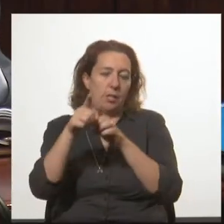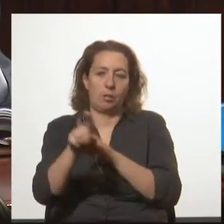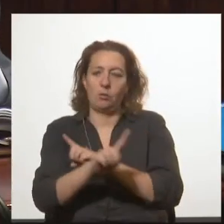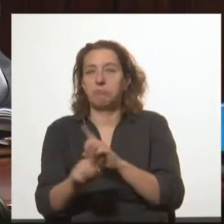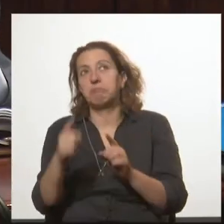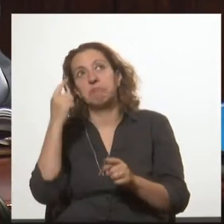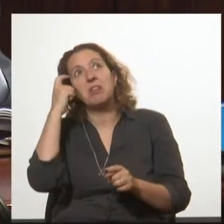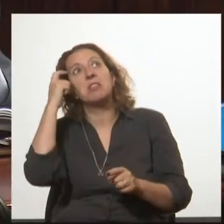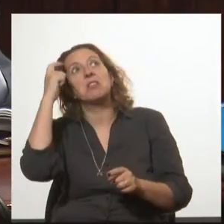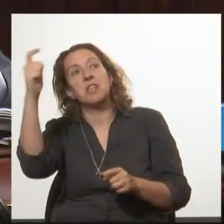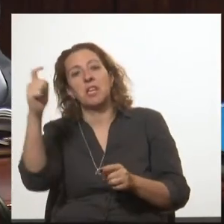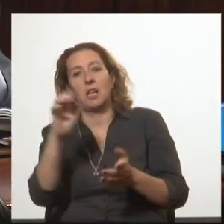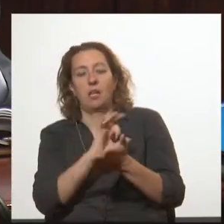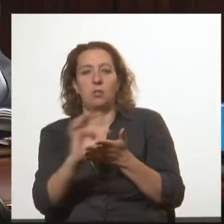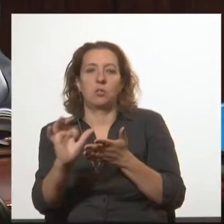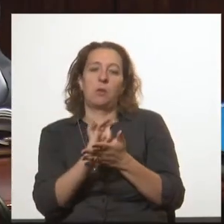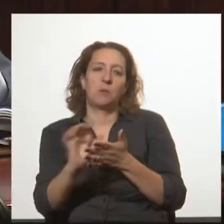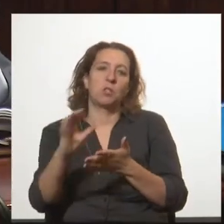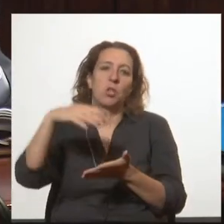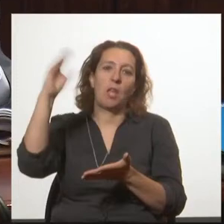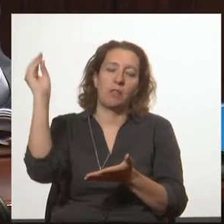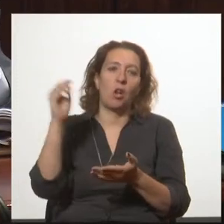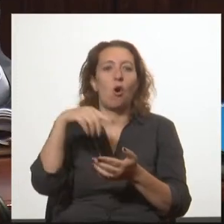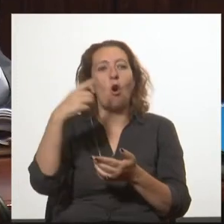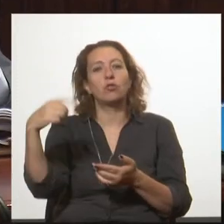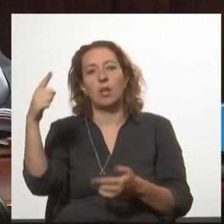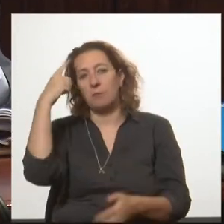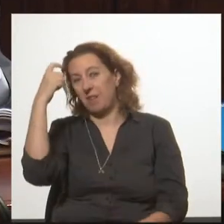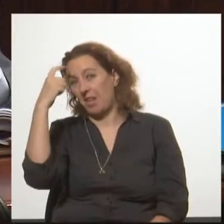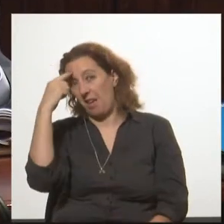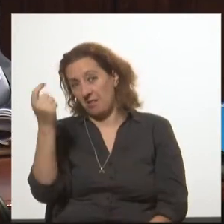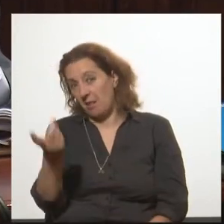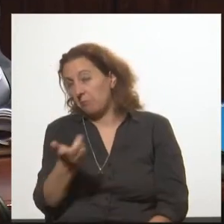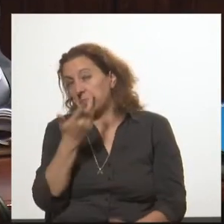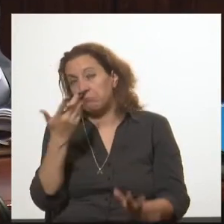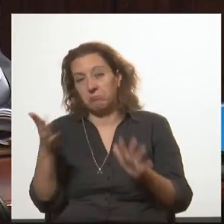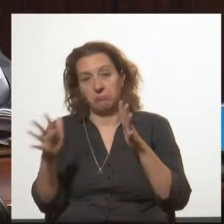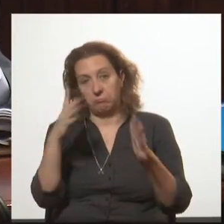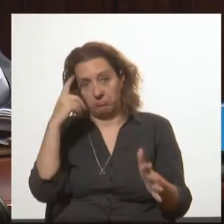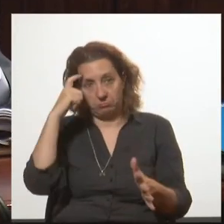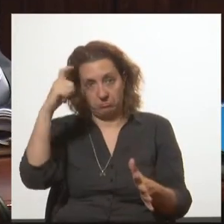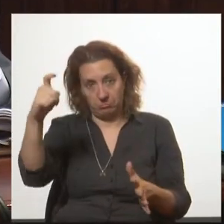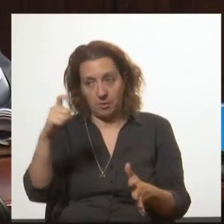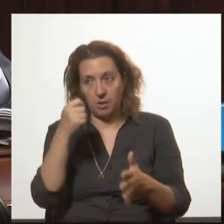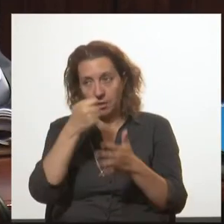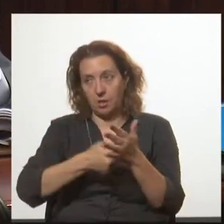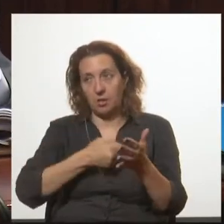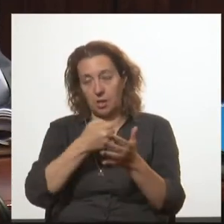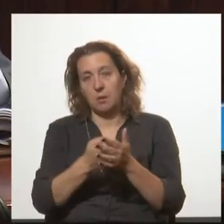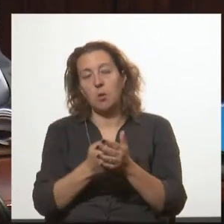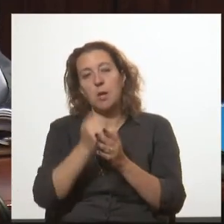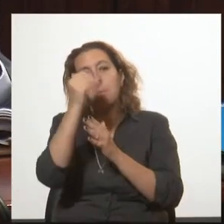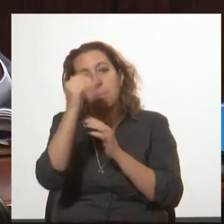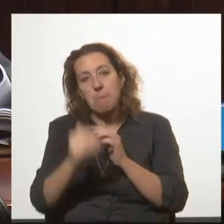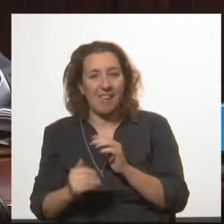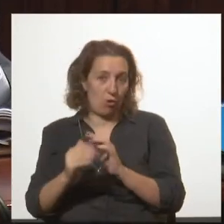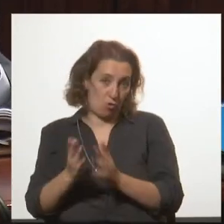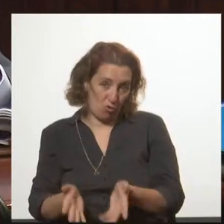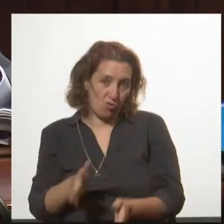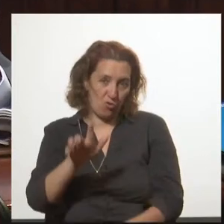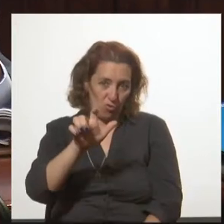función de otras experiencias en el mundo es una estimación trataremos de que sea lo menor posible